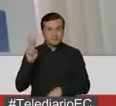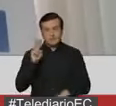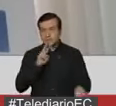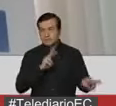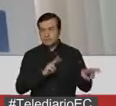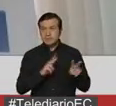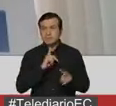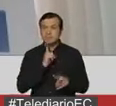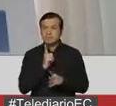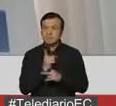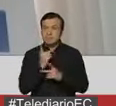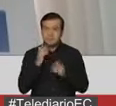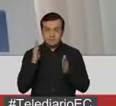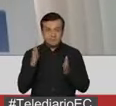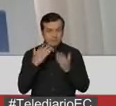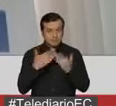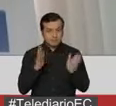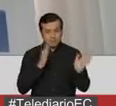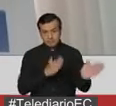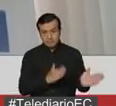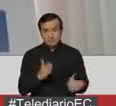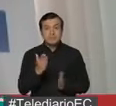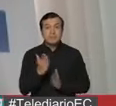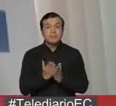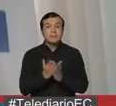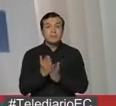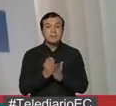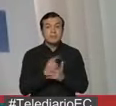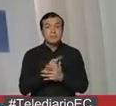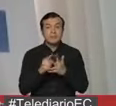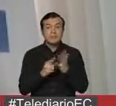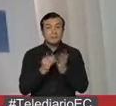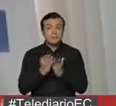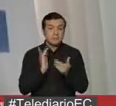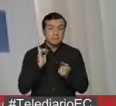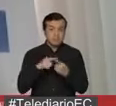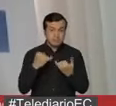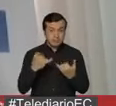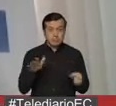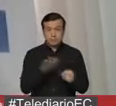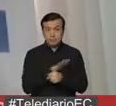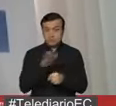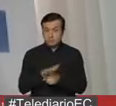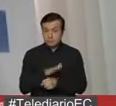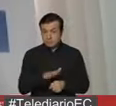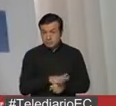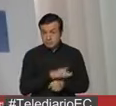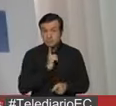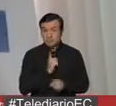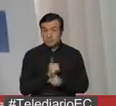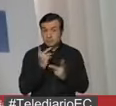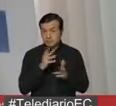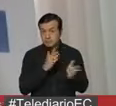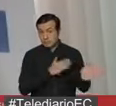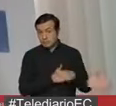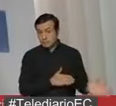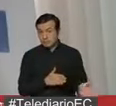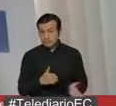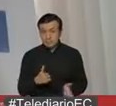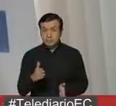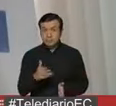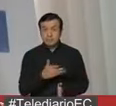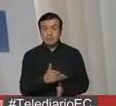la capacidad de respuesta que tienen los servicios de salud que al momento se encuentran copados. Eso determina de